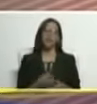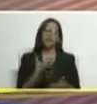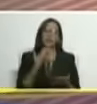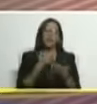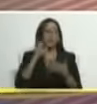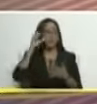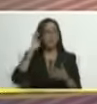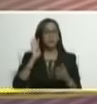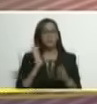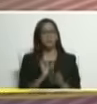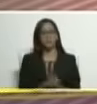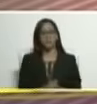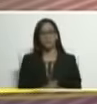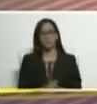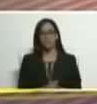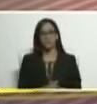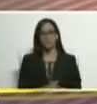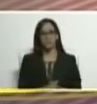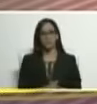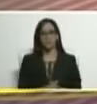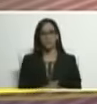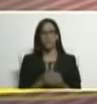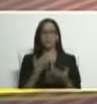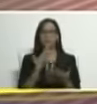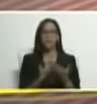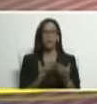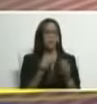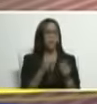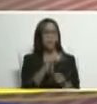Afortunadamente, gracias a muchos de ustedes,